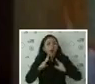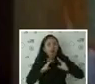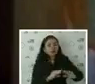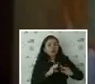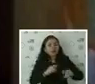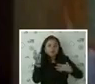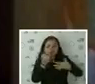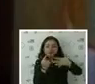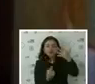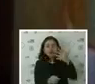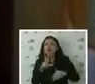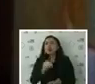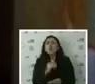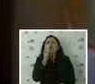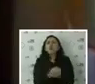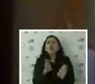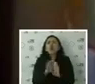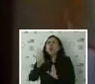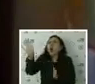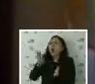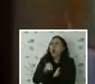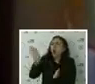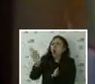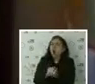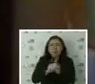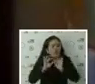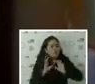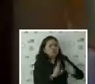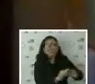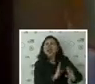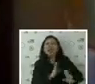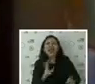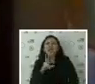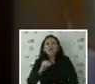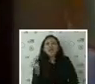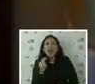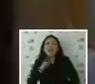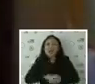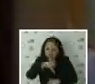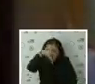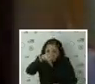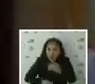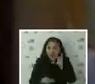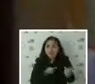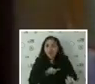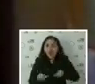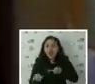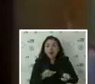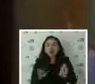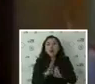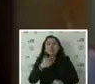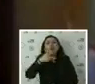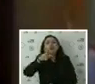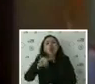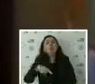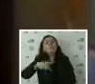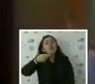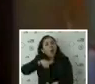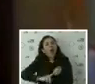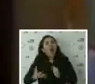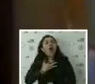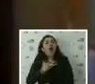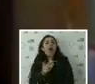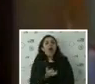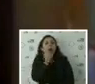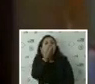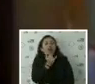no solo a pedir una reproducción de las actividades. Los planes de estudio son una guía, sin embargo habíamos cometido errores y